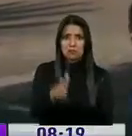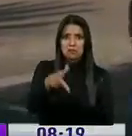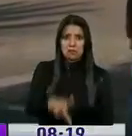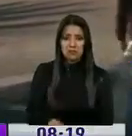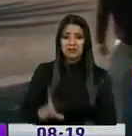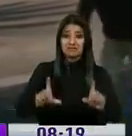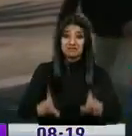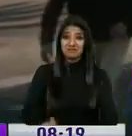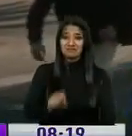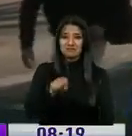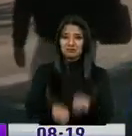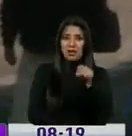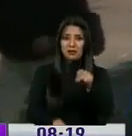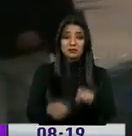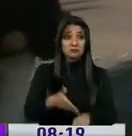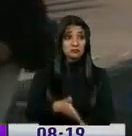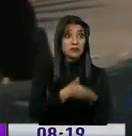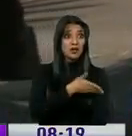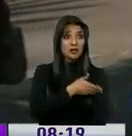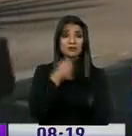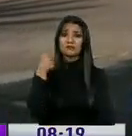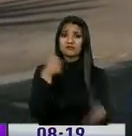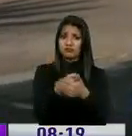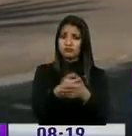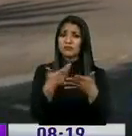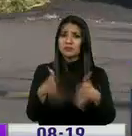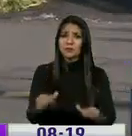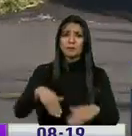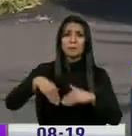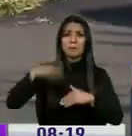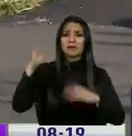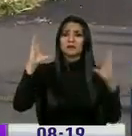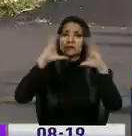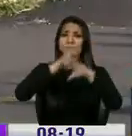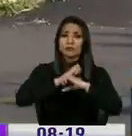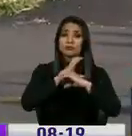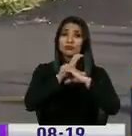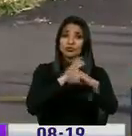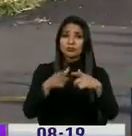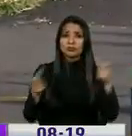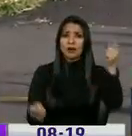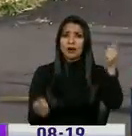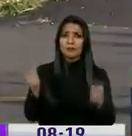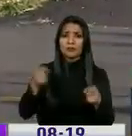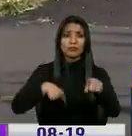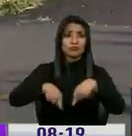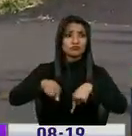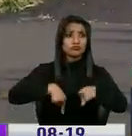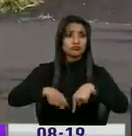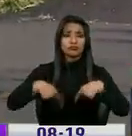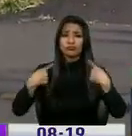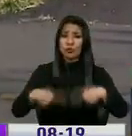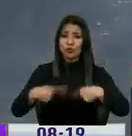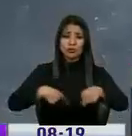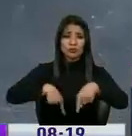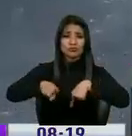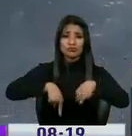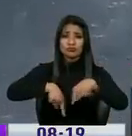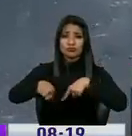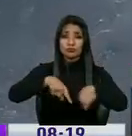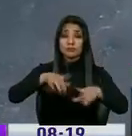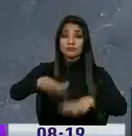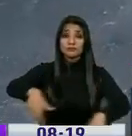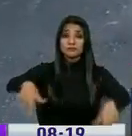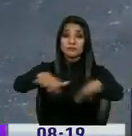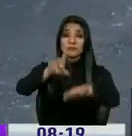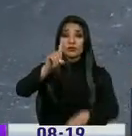moradores mencionaron que se han producido accidentes, en especial en la noche. Buses, camiones y autos circulan frecuentemente por la ruta que conecta las